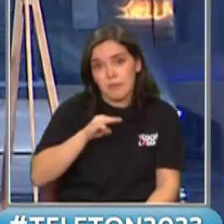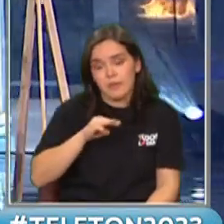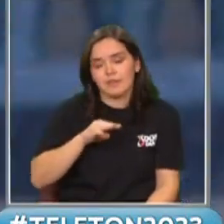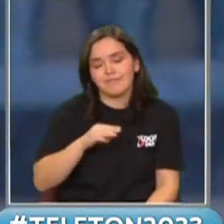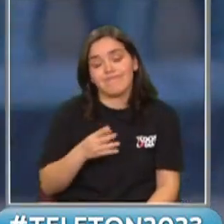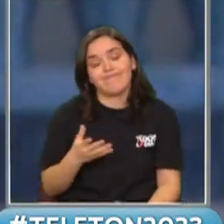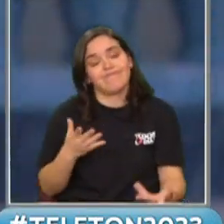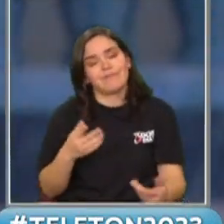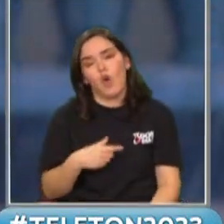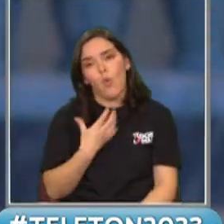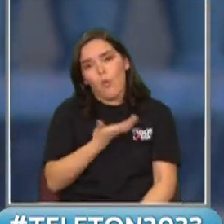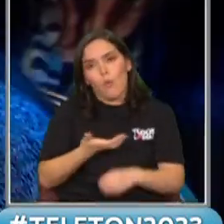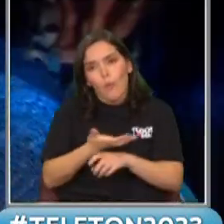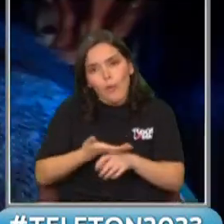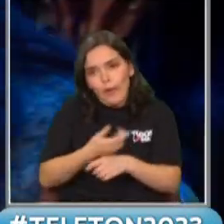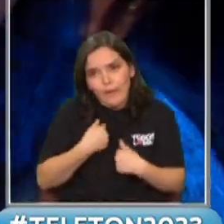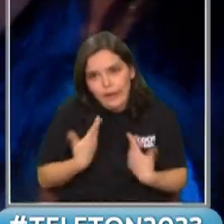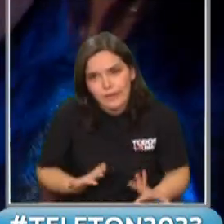de